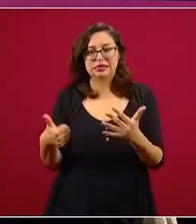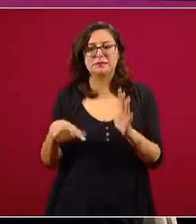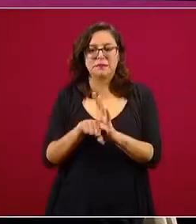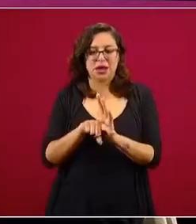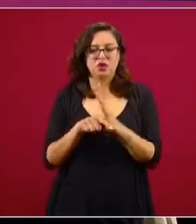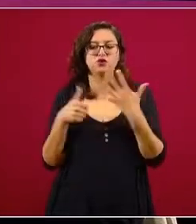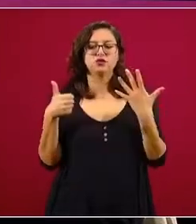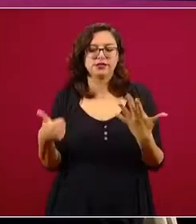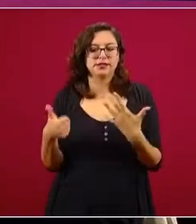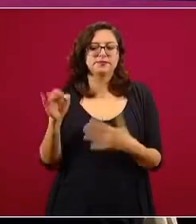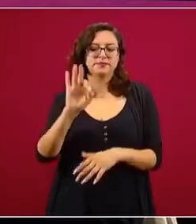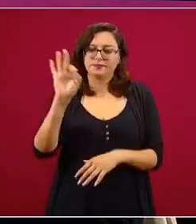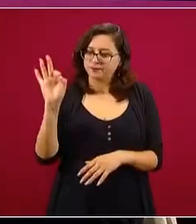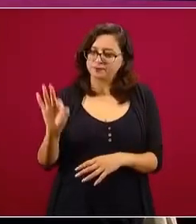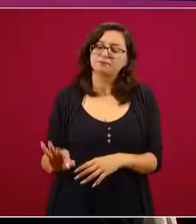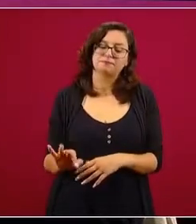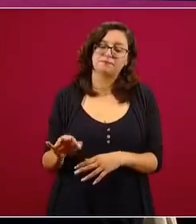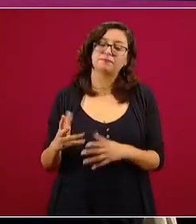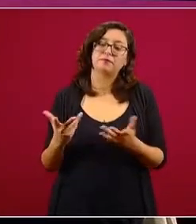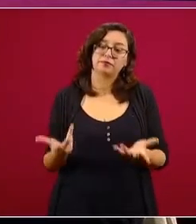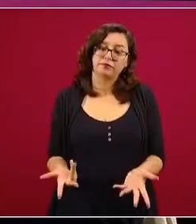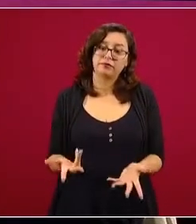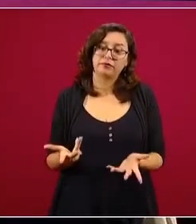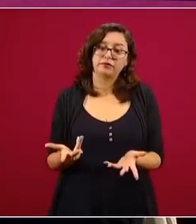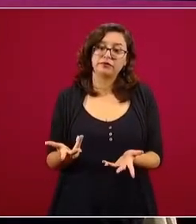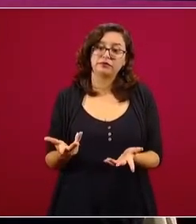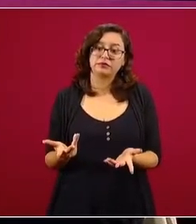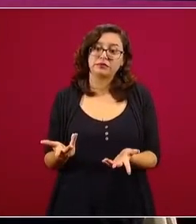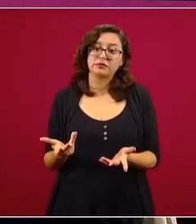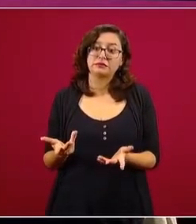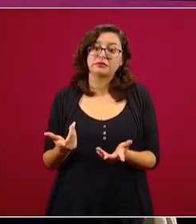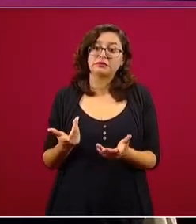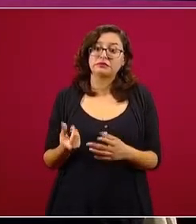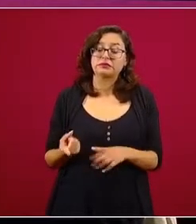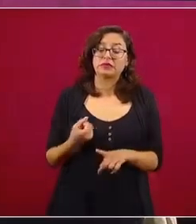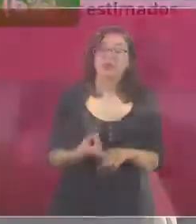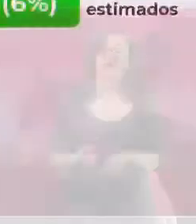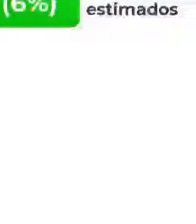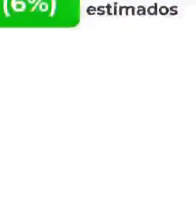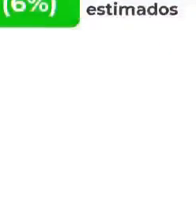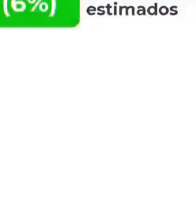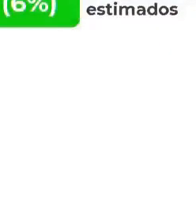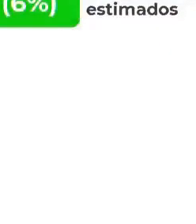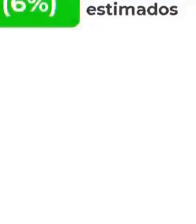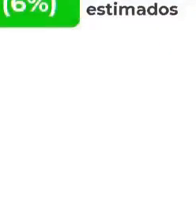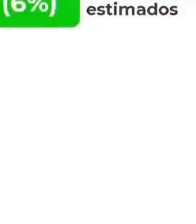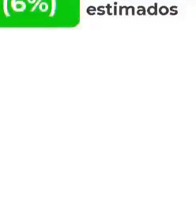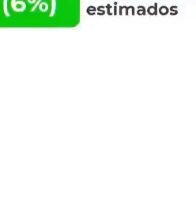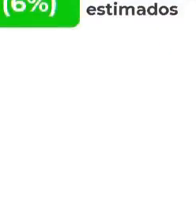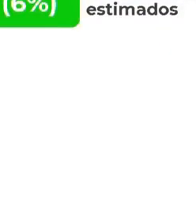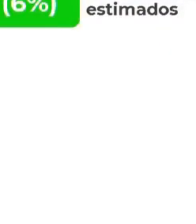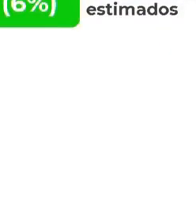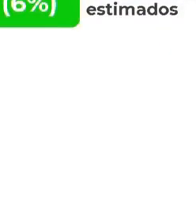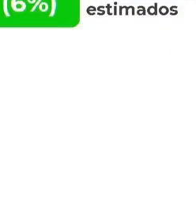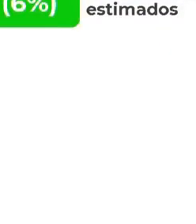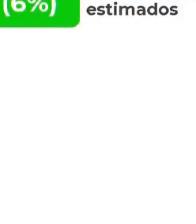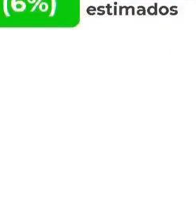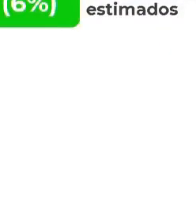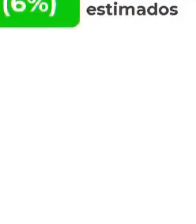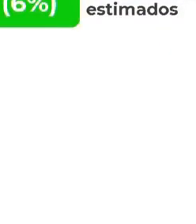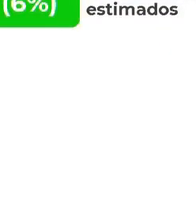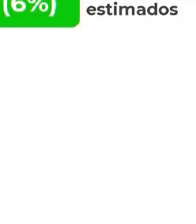una diferencia grande a lo que veíamos con lo que inició el día domingo, hoy es martes, pero muy probablemente este menos